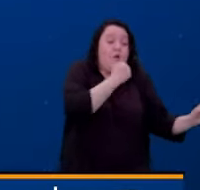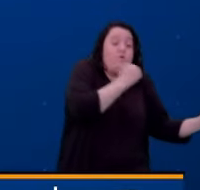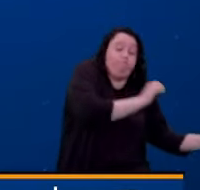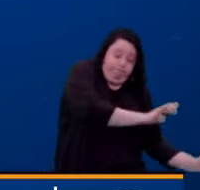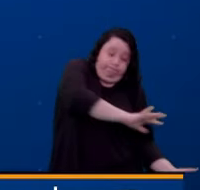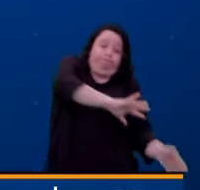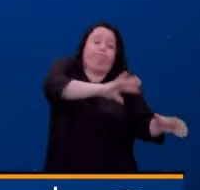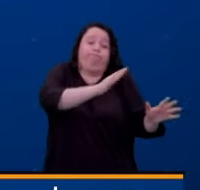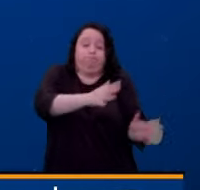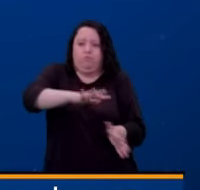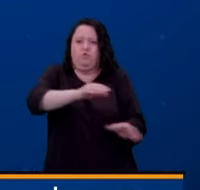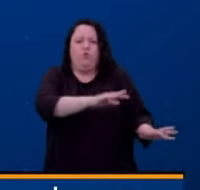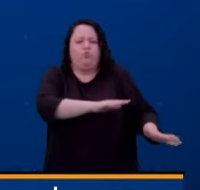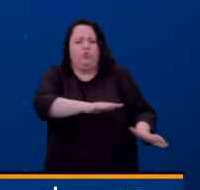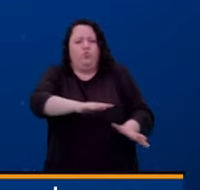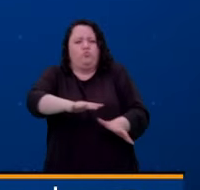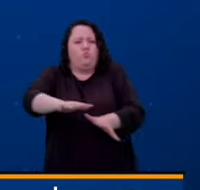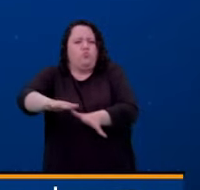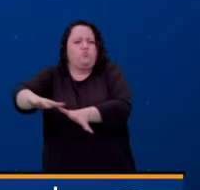inundaciones.